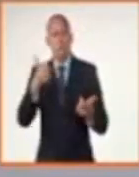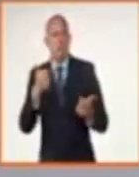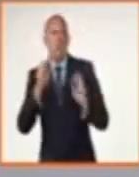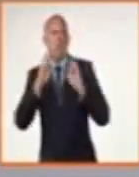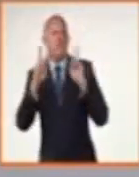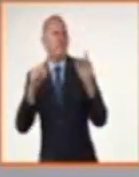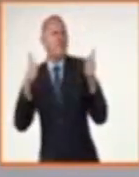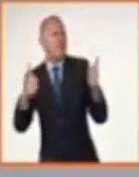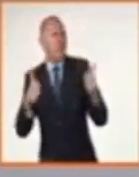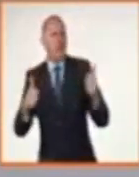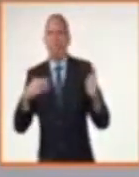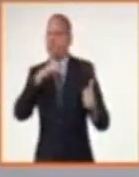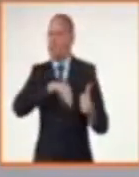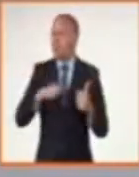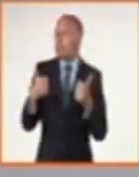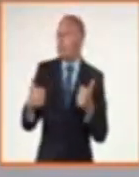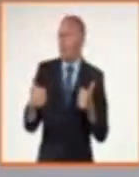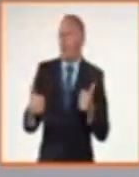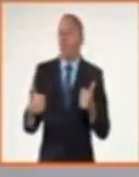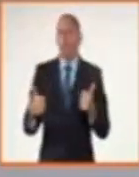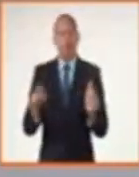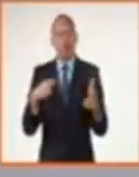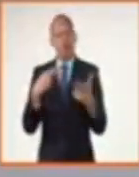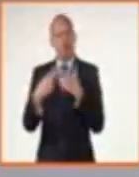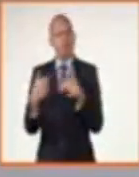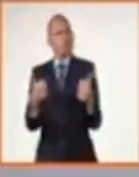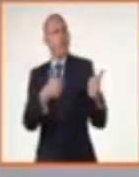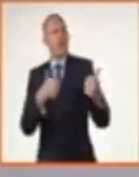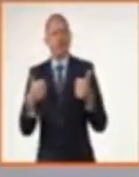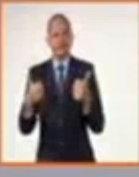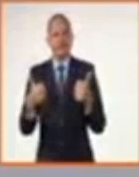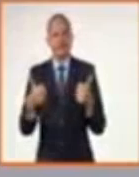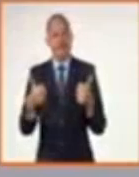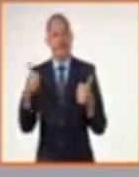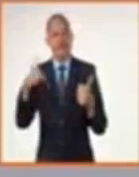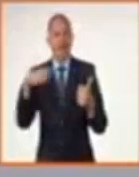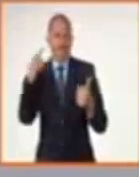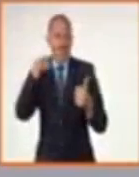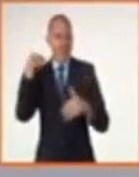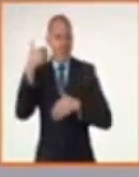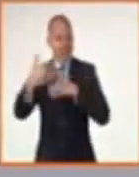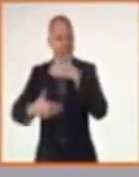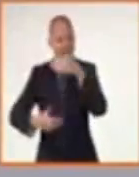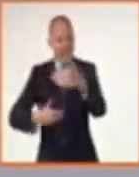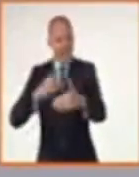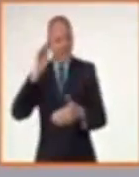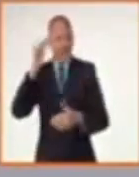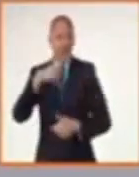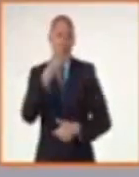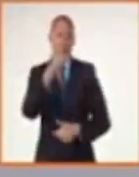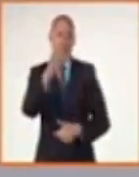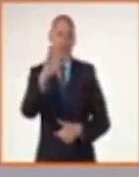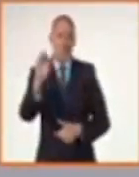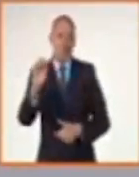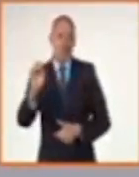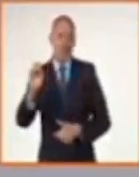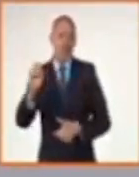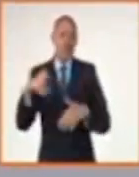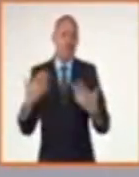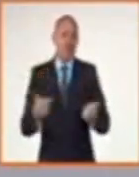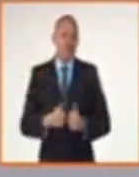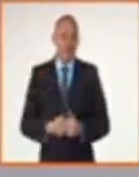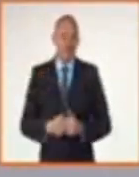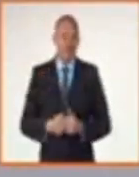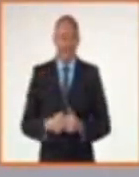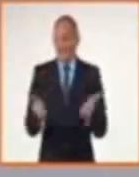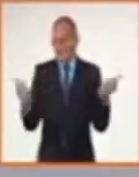político regional ya no tiene a un Fidel Castro al frente de la revolución. Aunque hemos disfrutado las palabras de Fidel